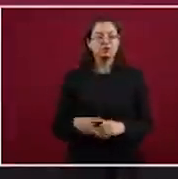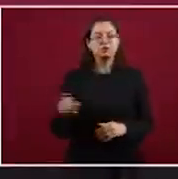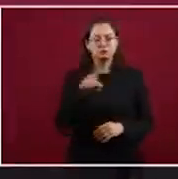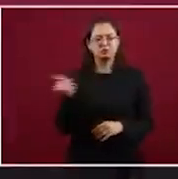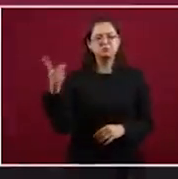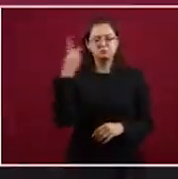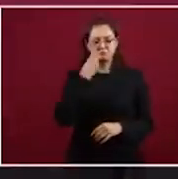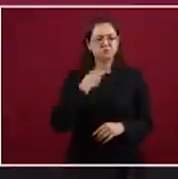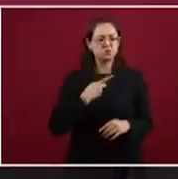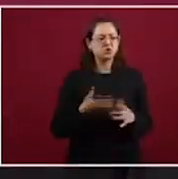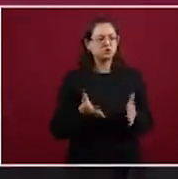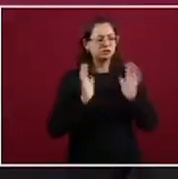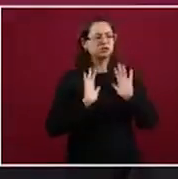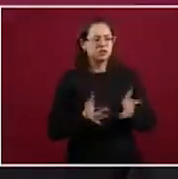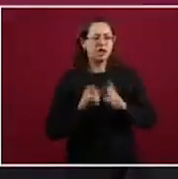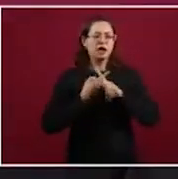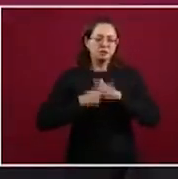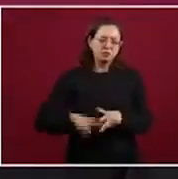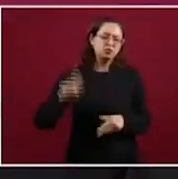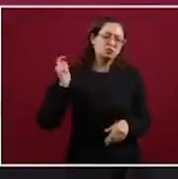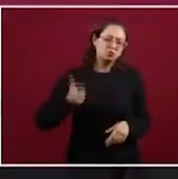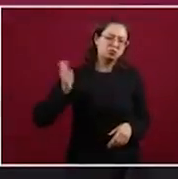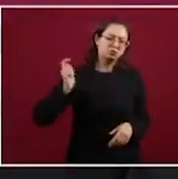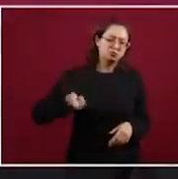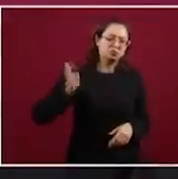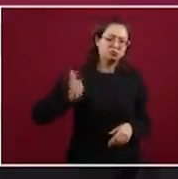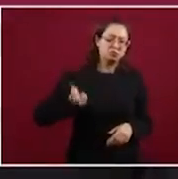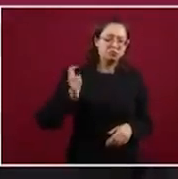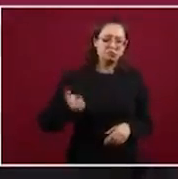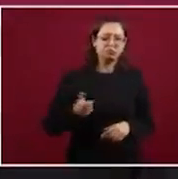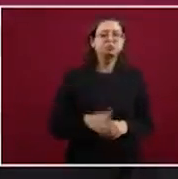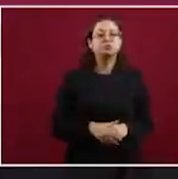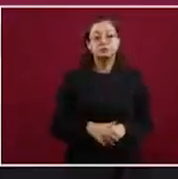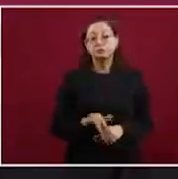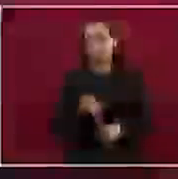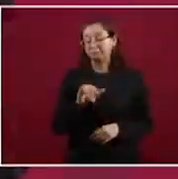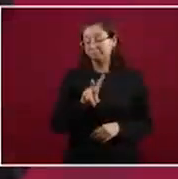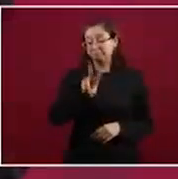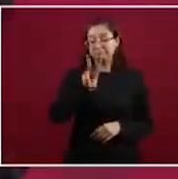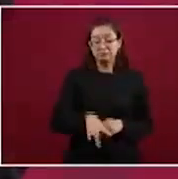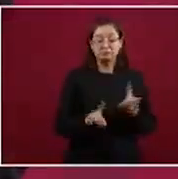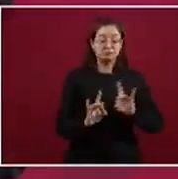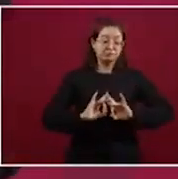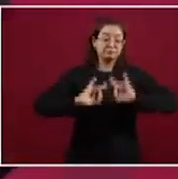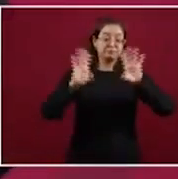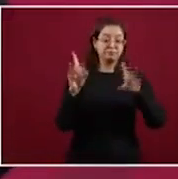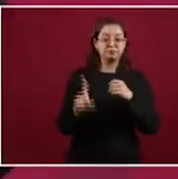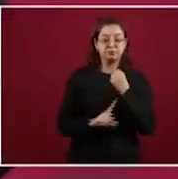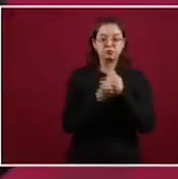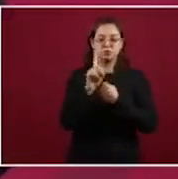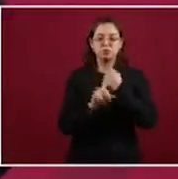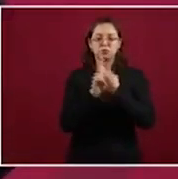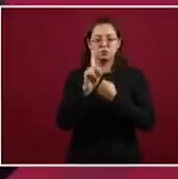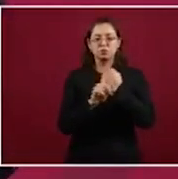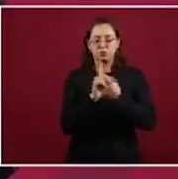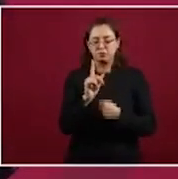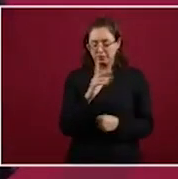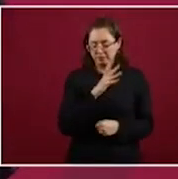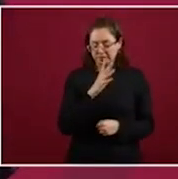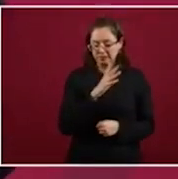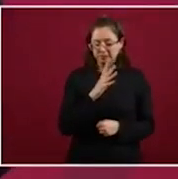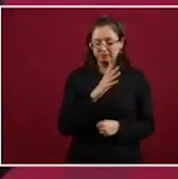me dijeron que sí, que ya están llegando. Pero sí tuvimos ese problema y es probable